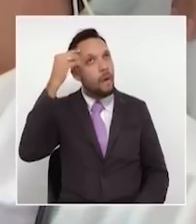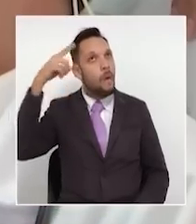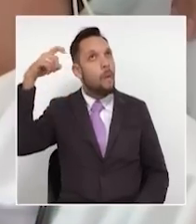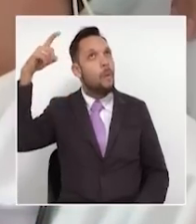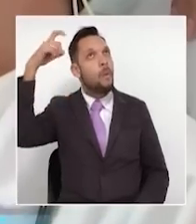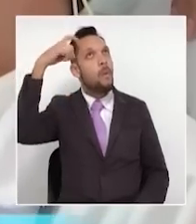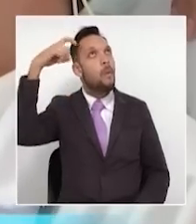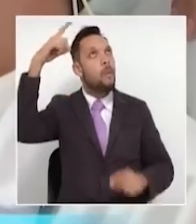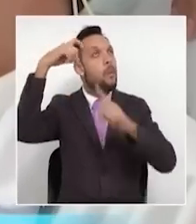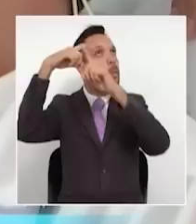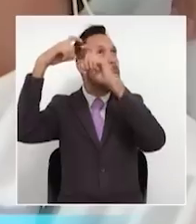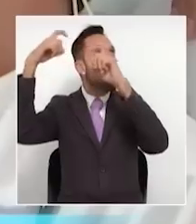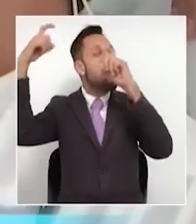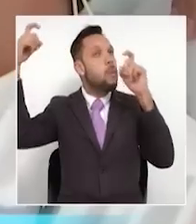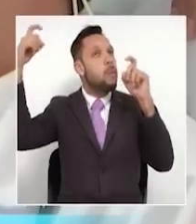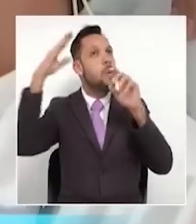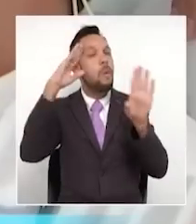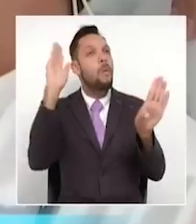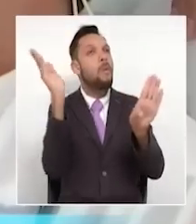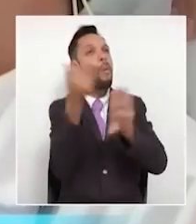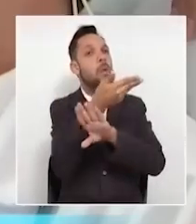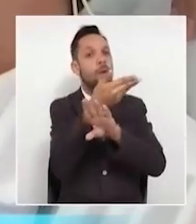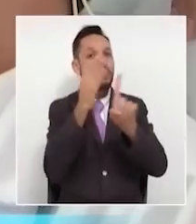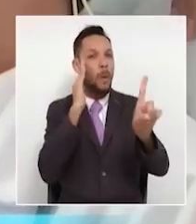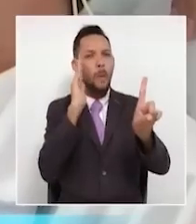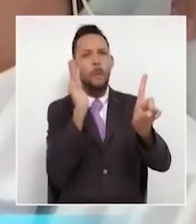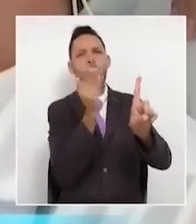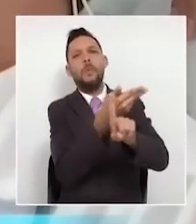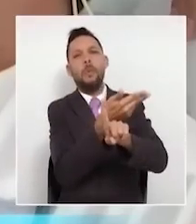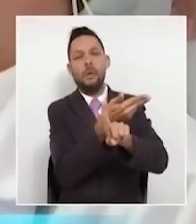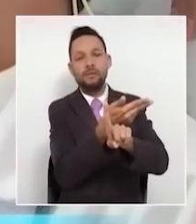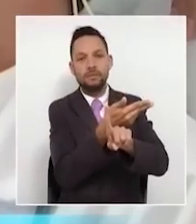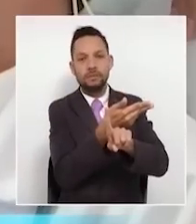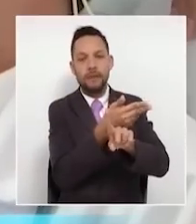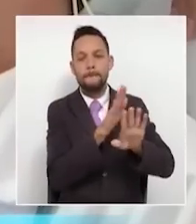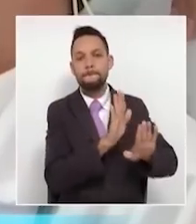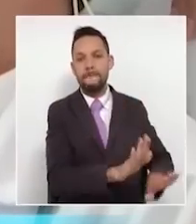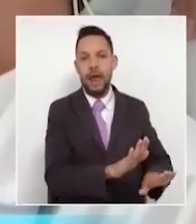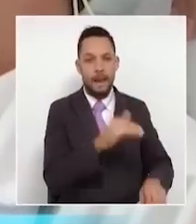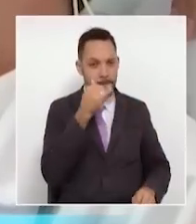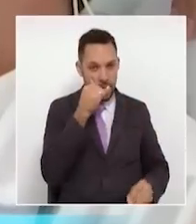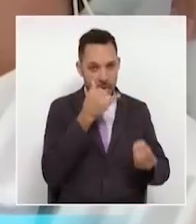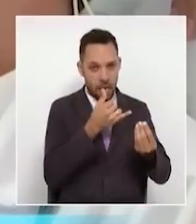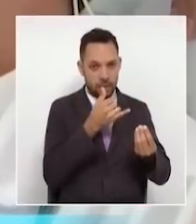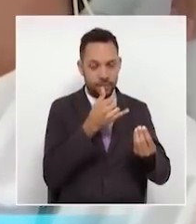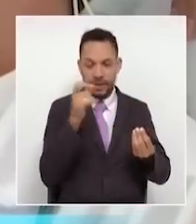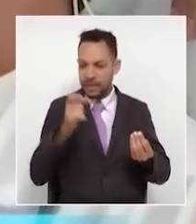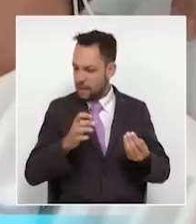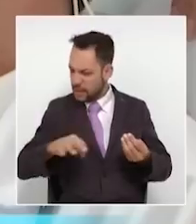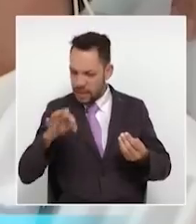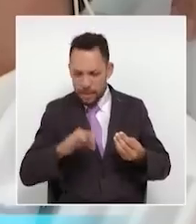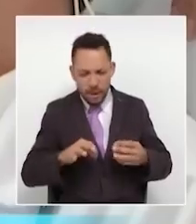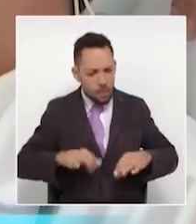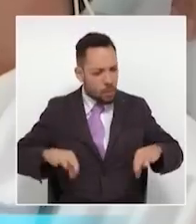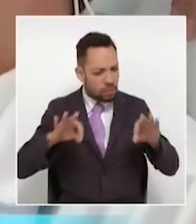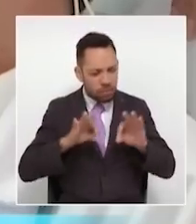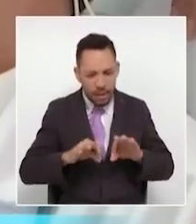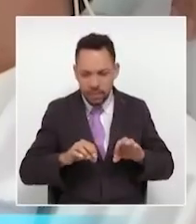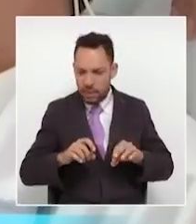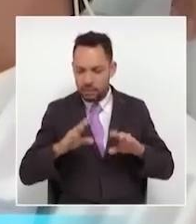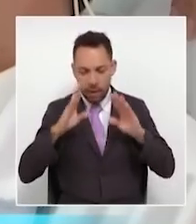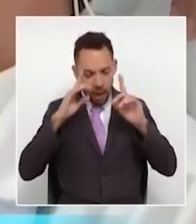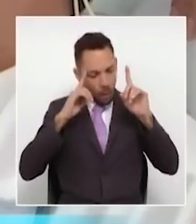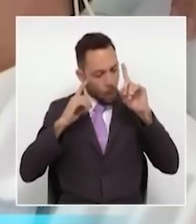que le van a permitir estar bien el vídeo se para si entonces vemos como